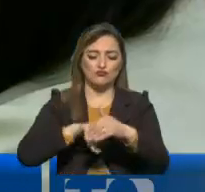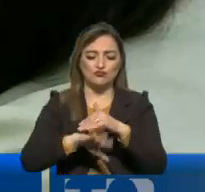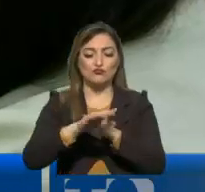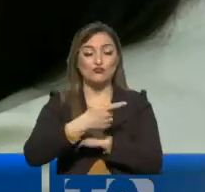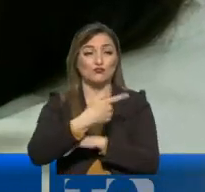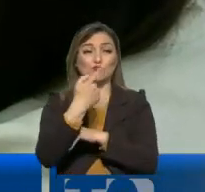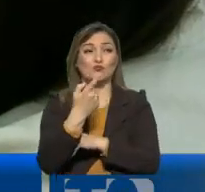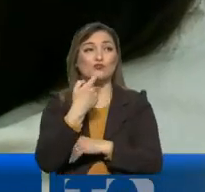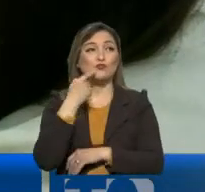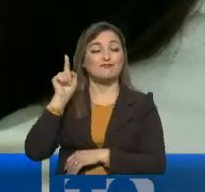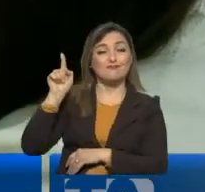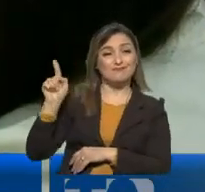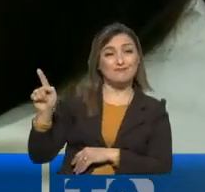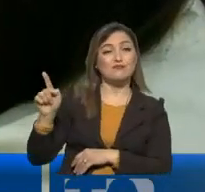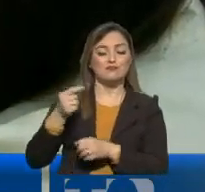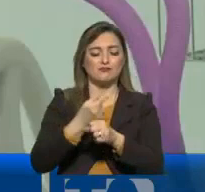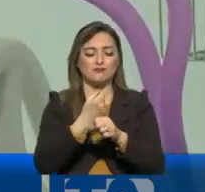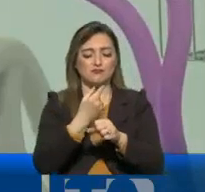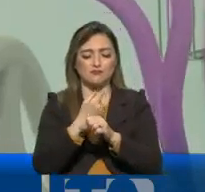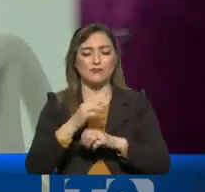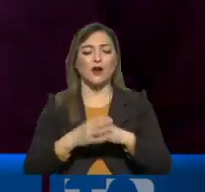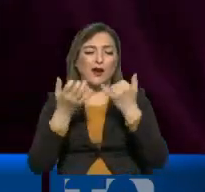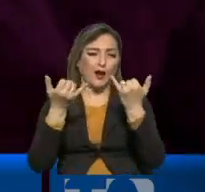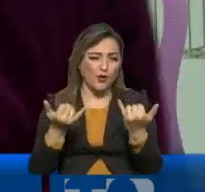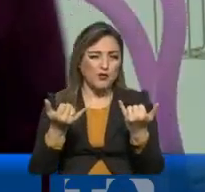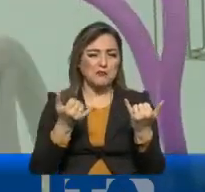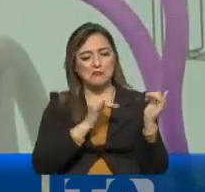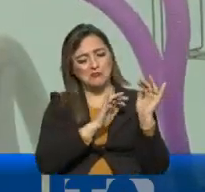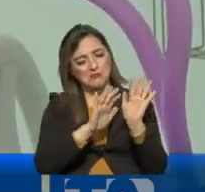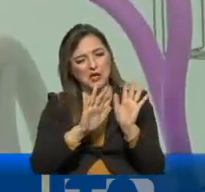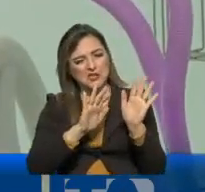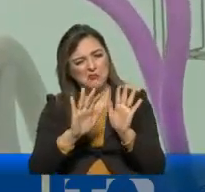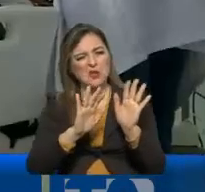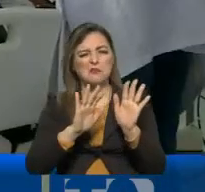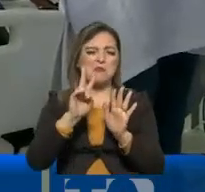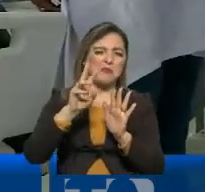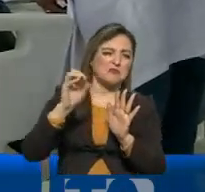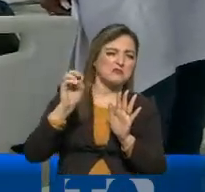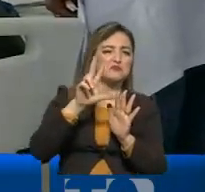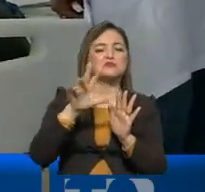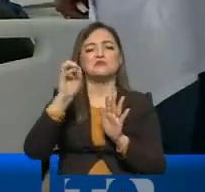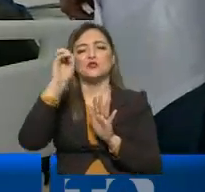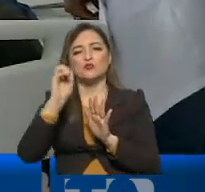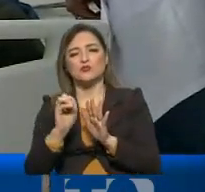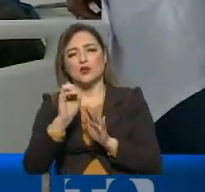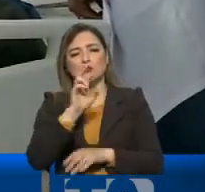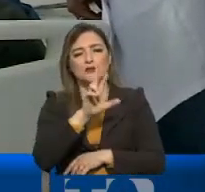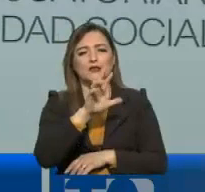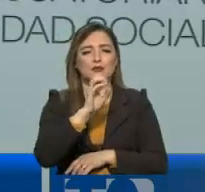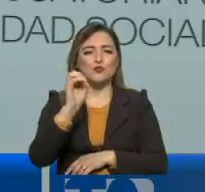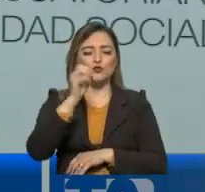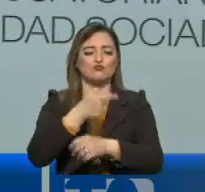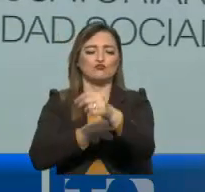diarios. Puntualiza María José Augusto, gerente general. Ahora acuden de 20 a 30 pacientes por día y solo el 30% se quedan